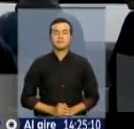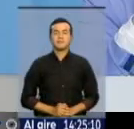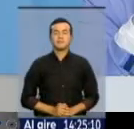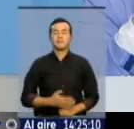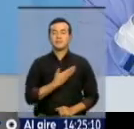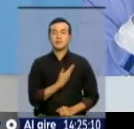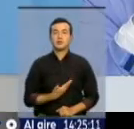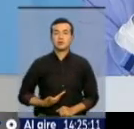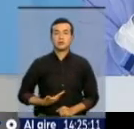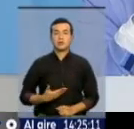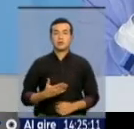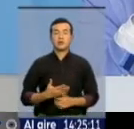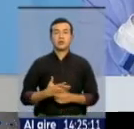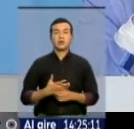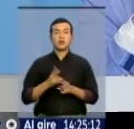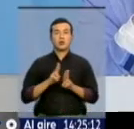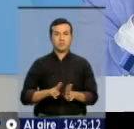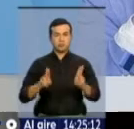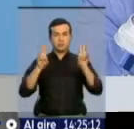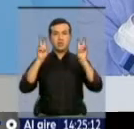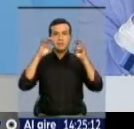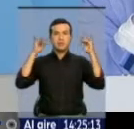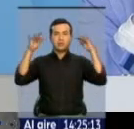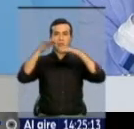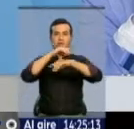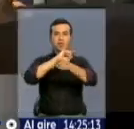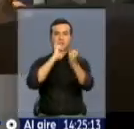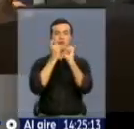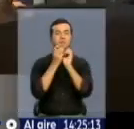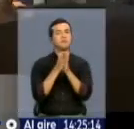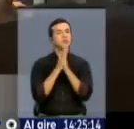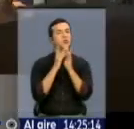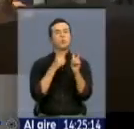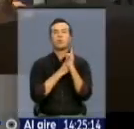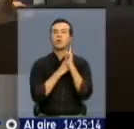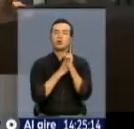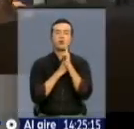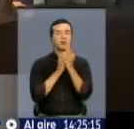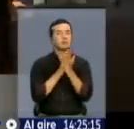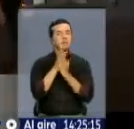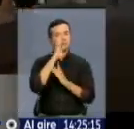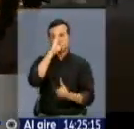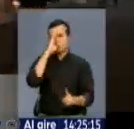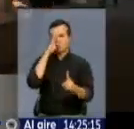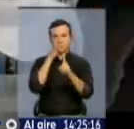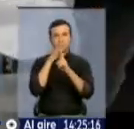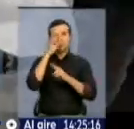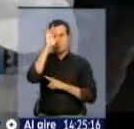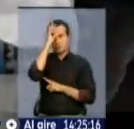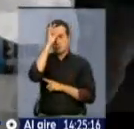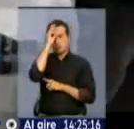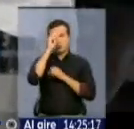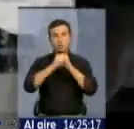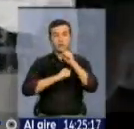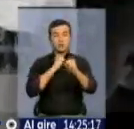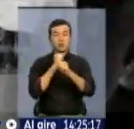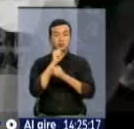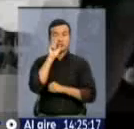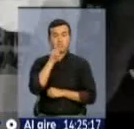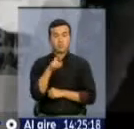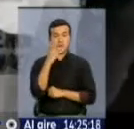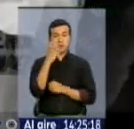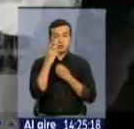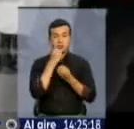El presidente de la Conferencia de Naciones Unidas sobre el Cambio Climático pidió una acción urgente y mantener el rumbo fijado en París en 2015.